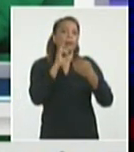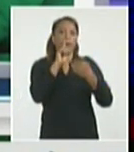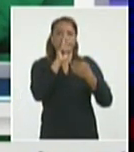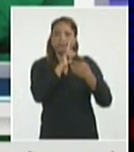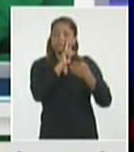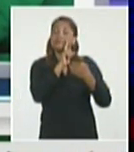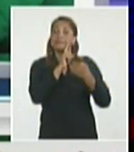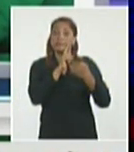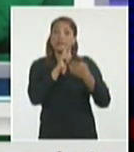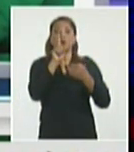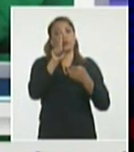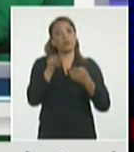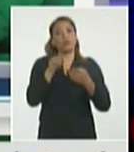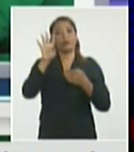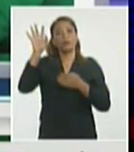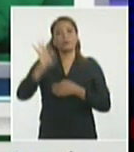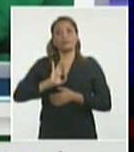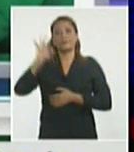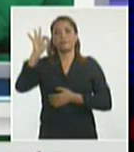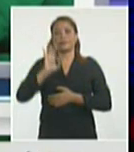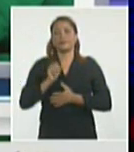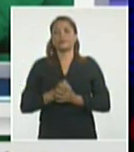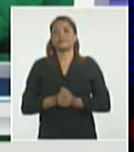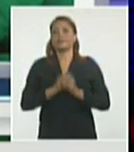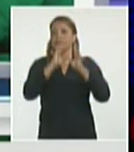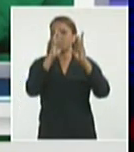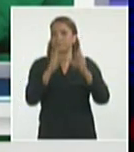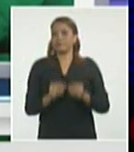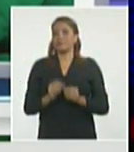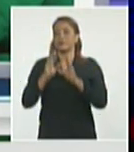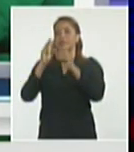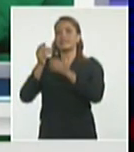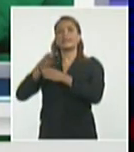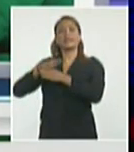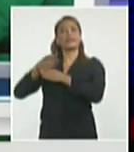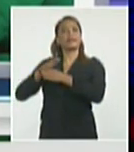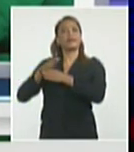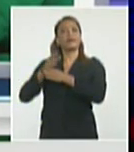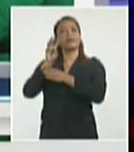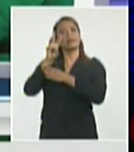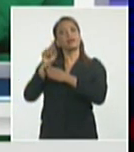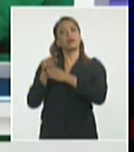el 1,4%. En el acumulado eso representa el